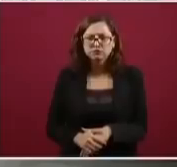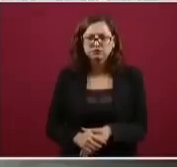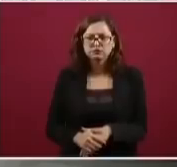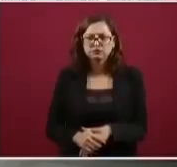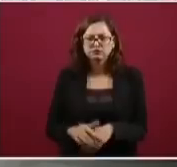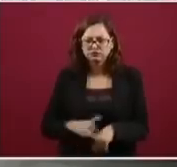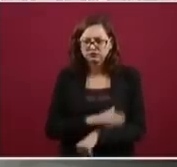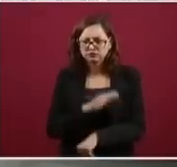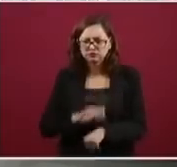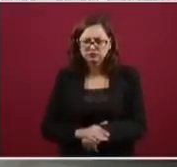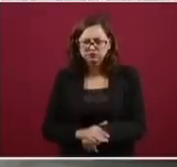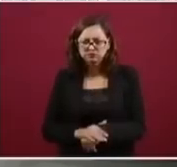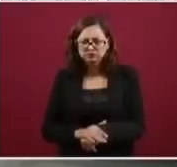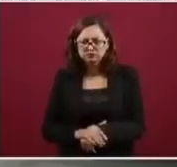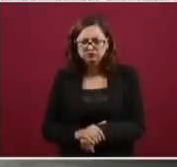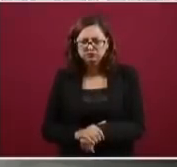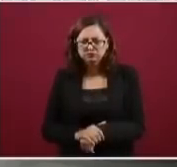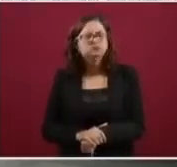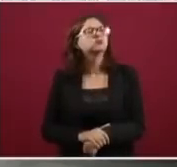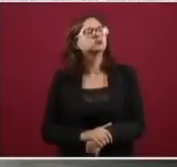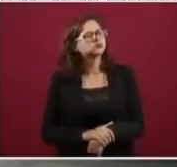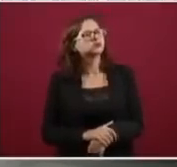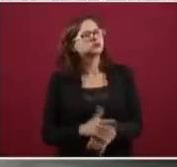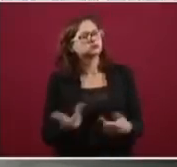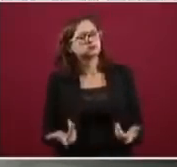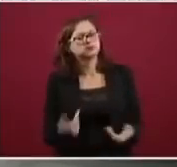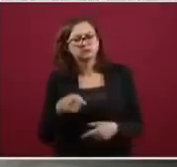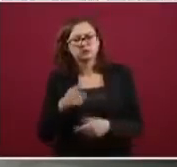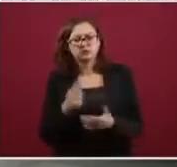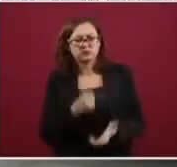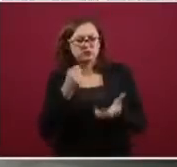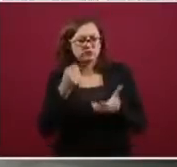calificación después